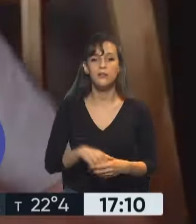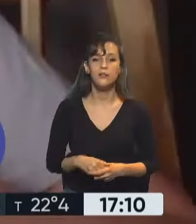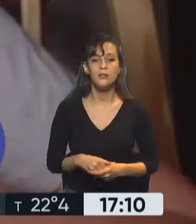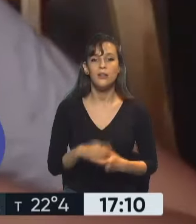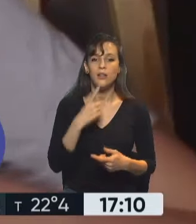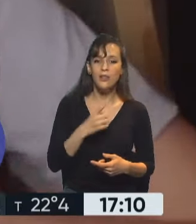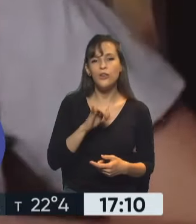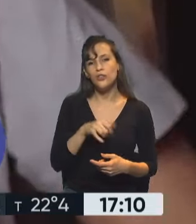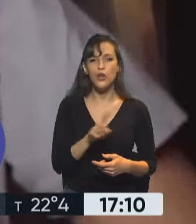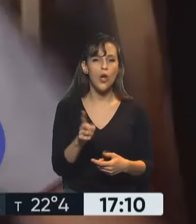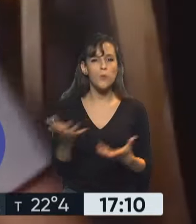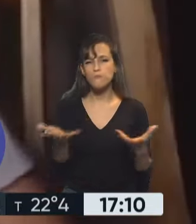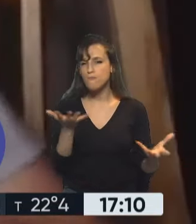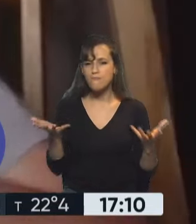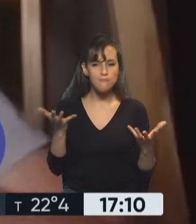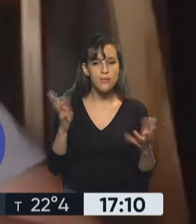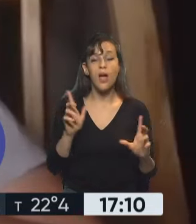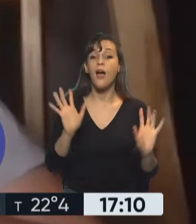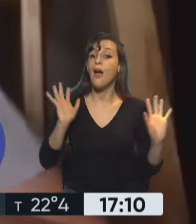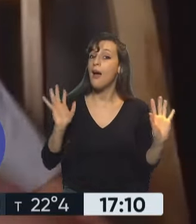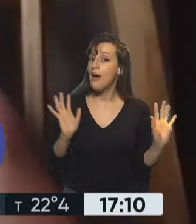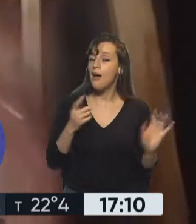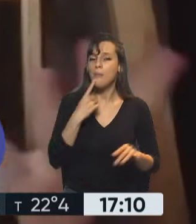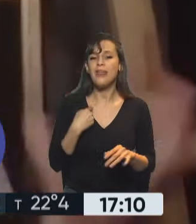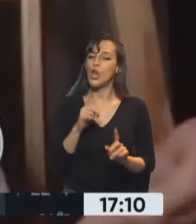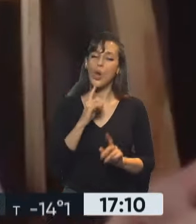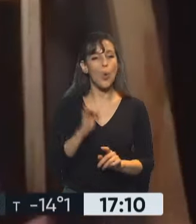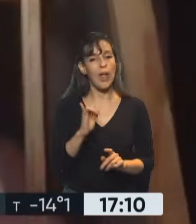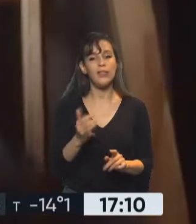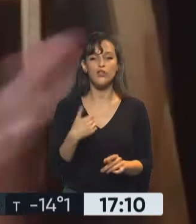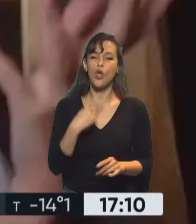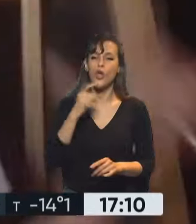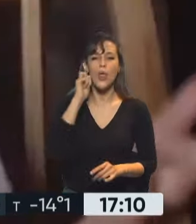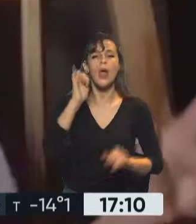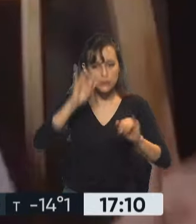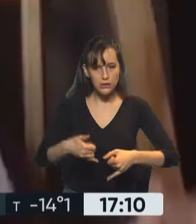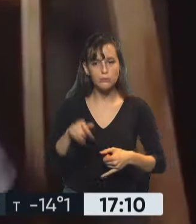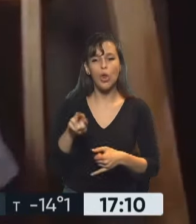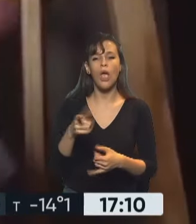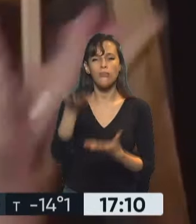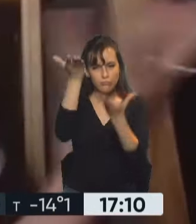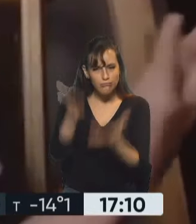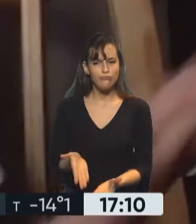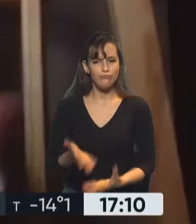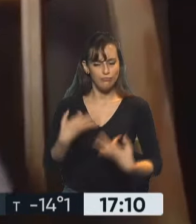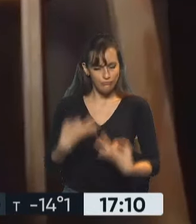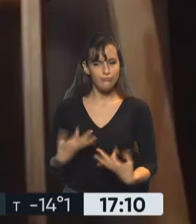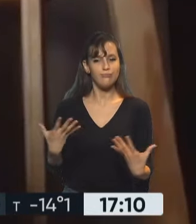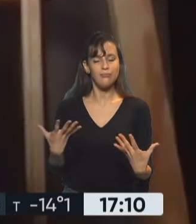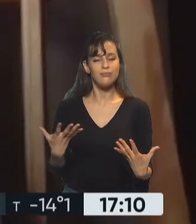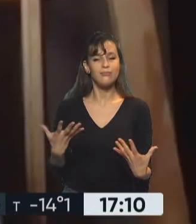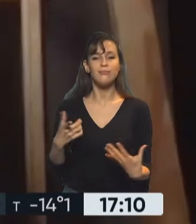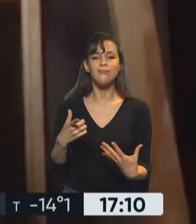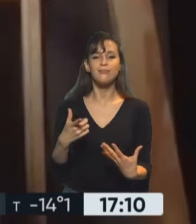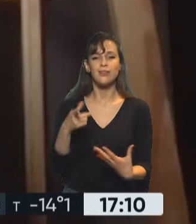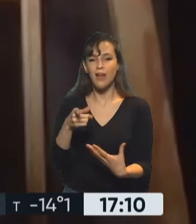Tengo, me dicen que la proteja, pero ¿saben por qué quiero decir la edad? Por lo bien que está, y porque me alegra tanto que esté así, llena